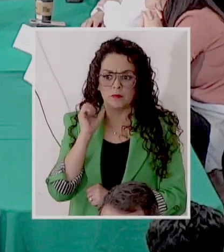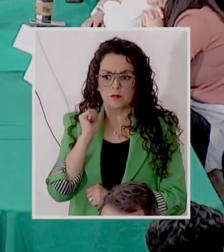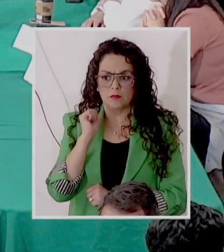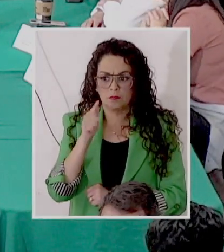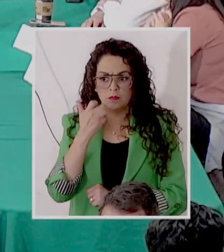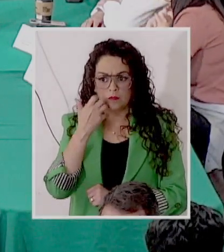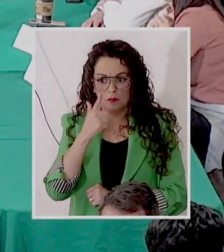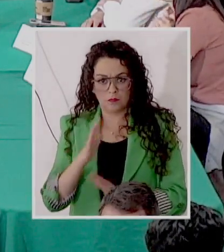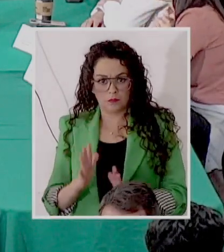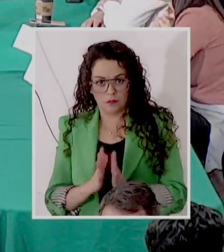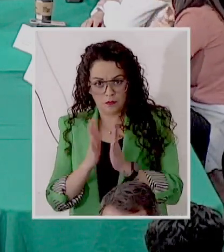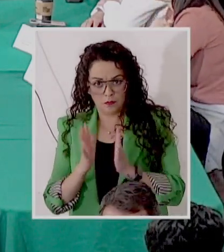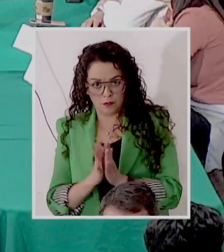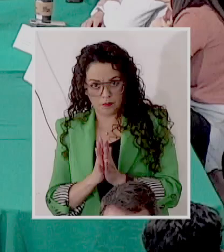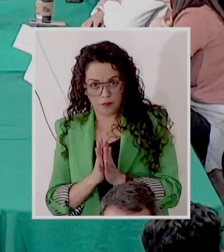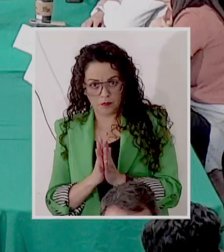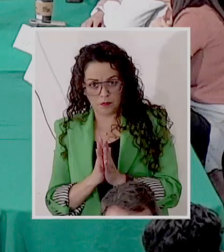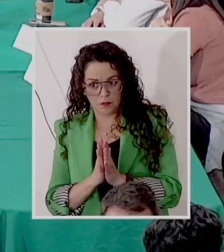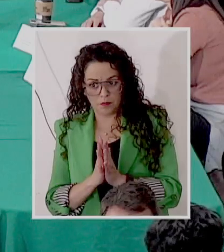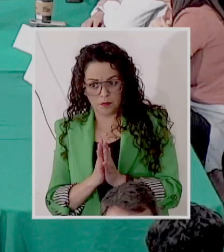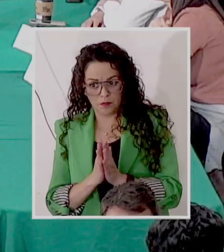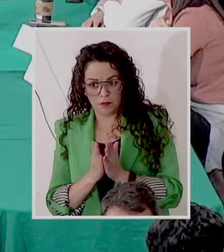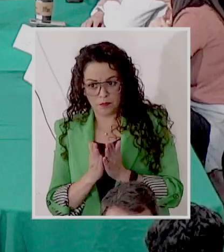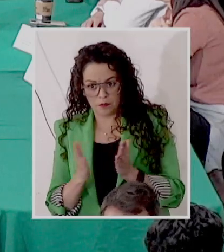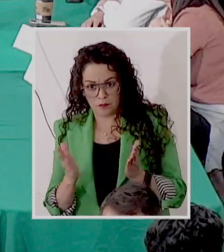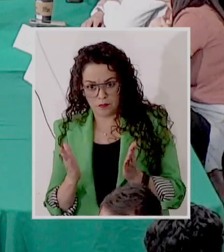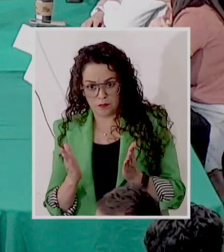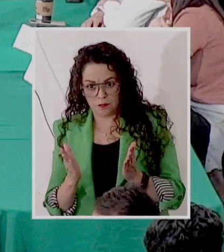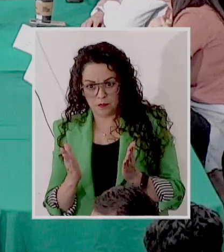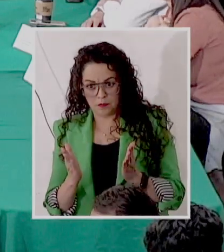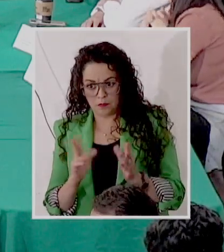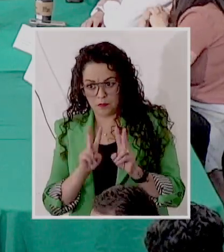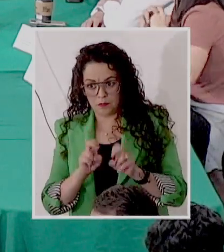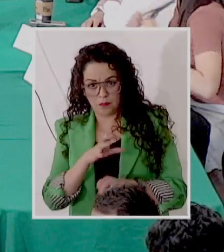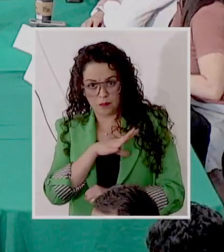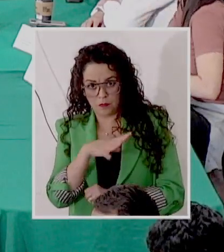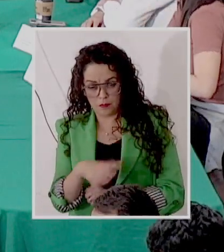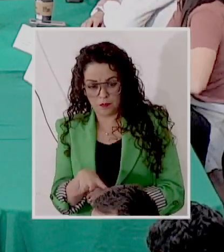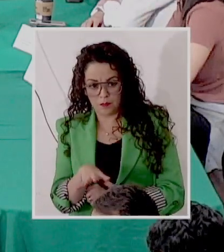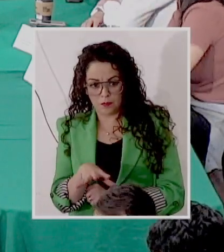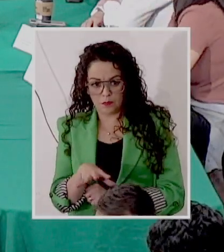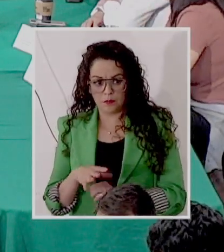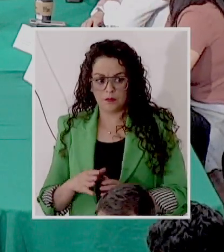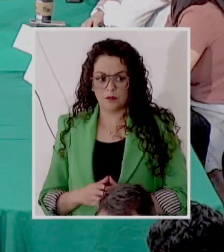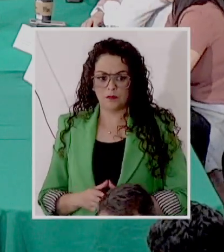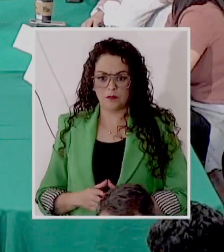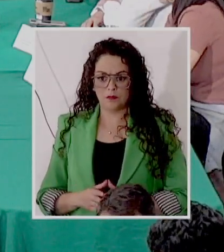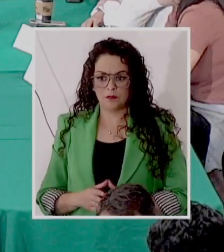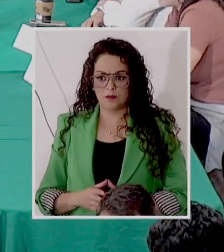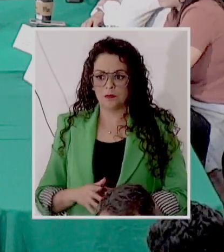presentes, si alguien desea hacer uso de la palabra en el apartado de asuntos generales.